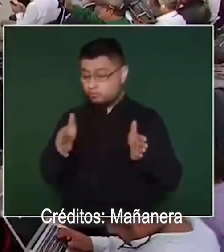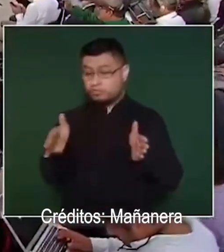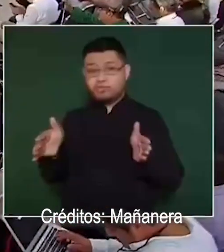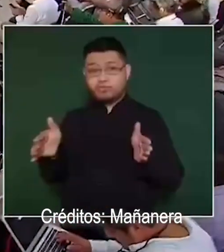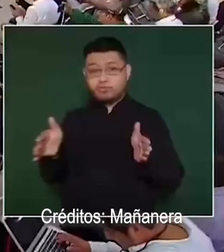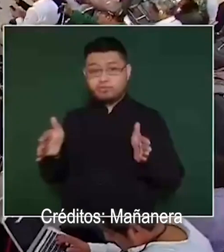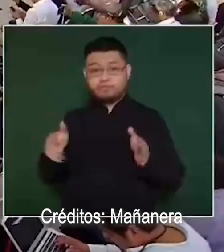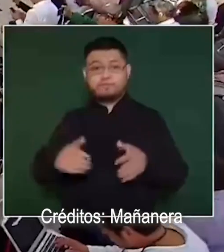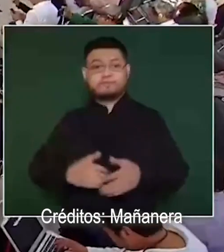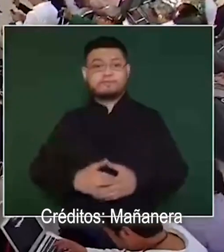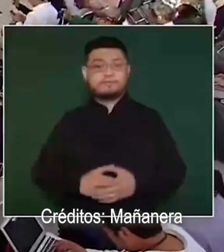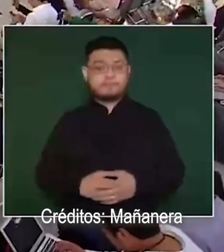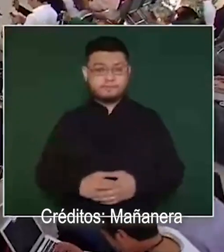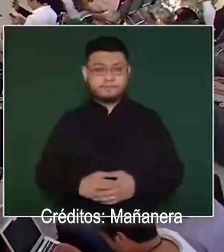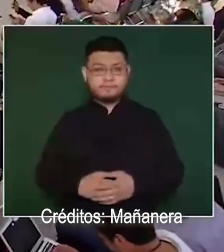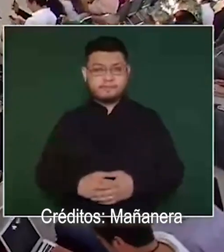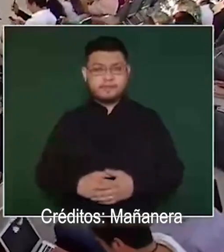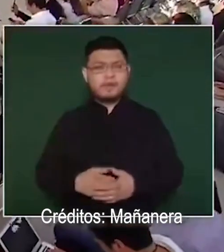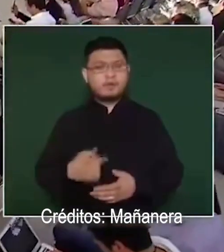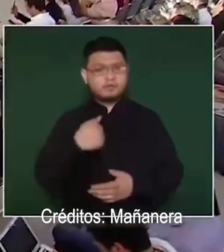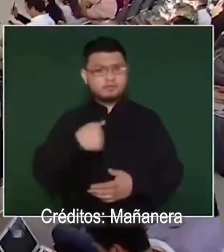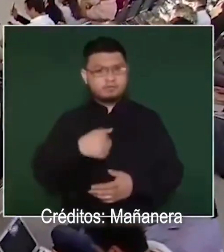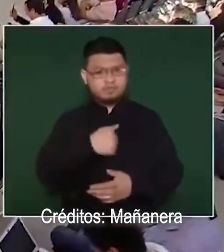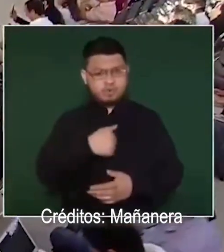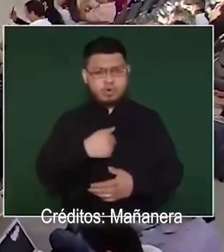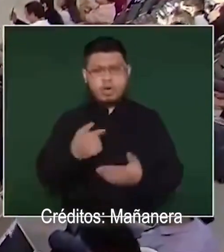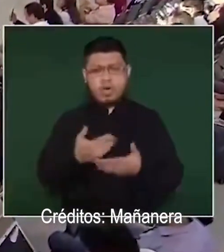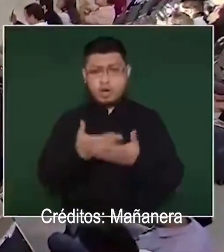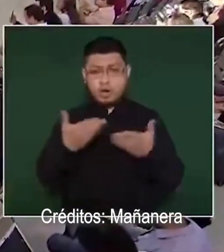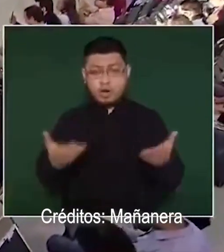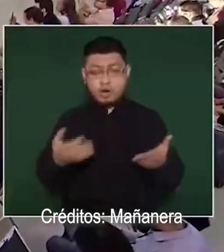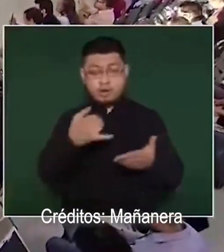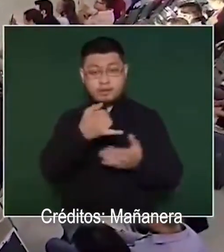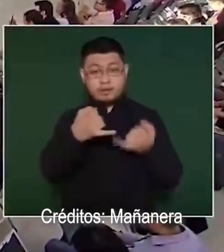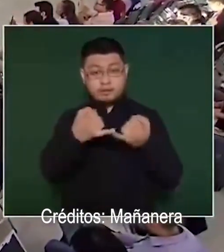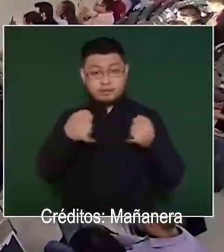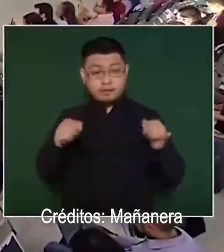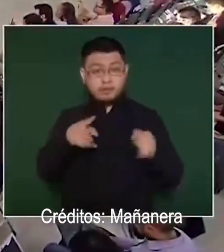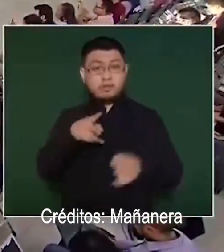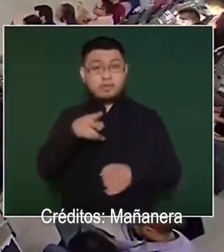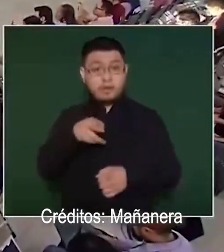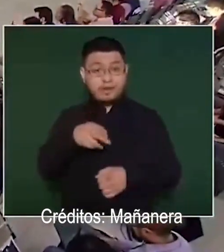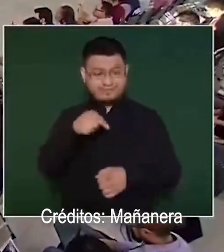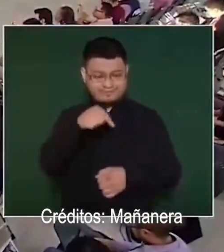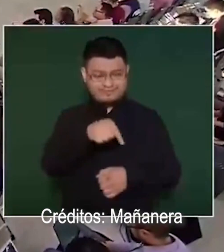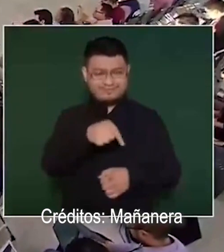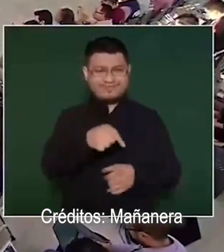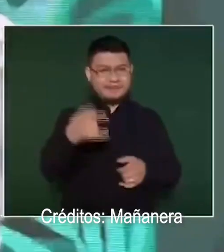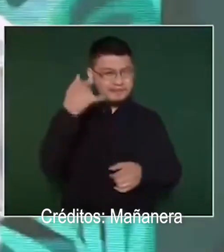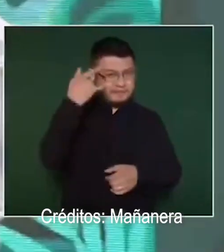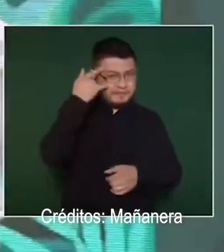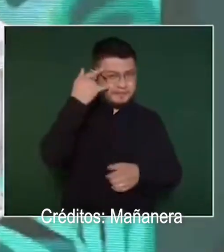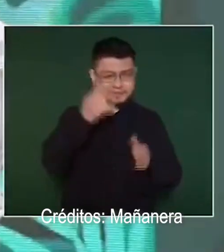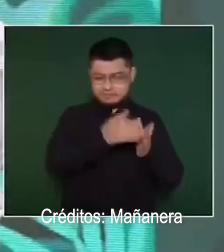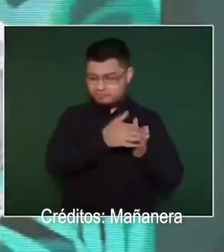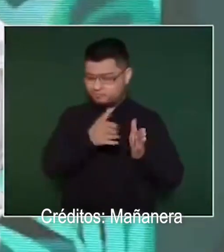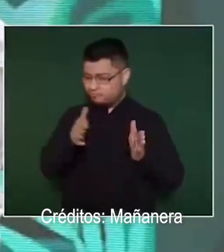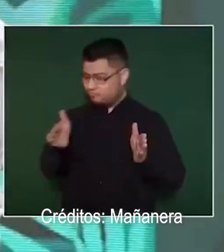Vamos ahora a inaugurar este tramo, Campeche-Cancún,